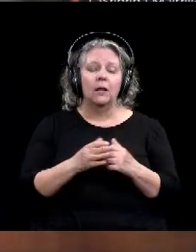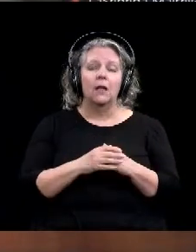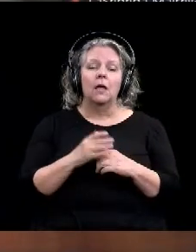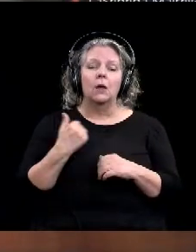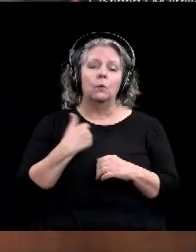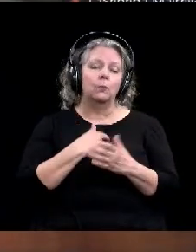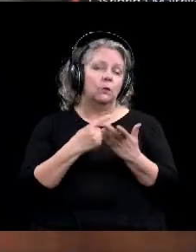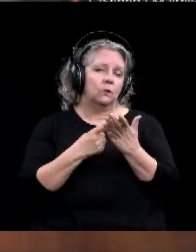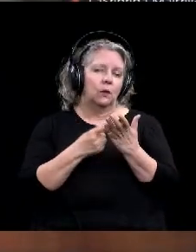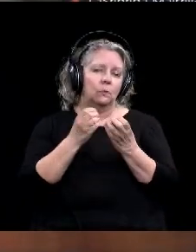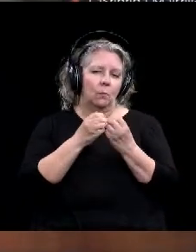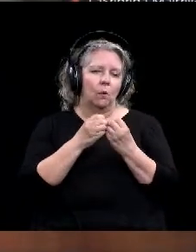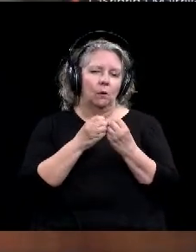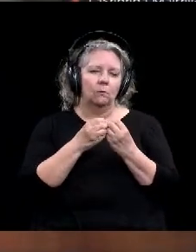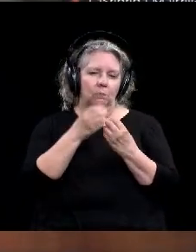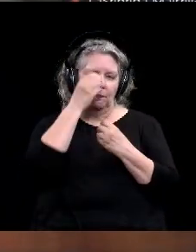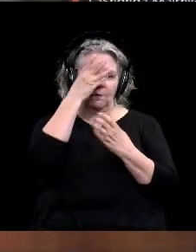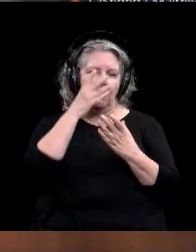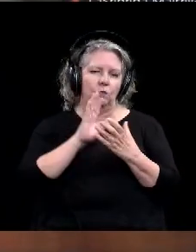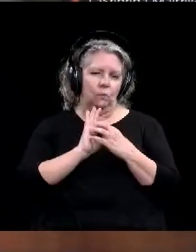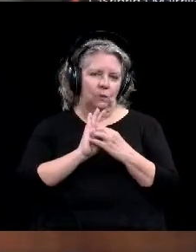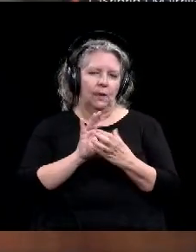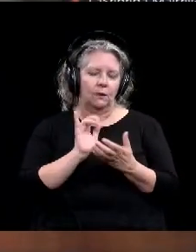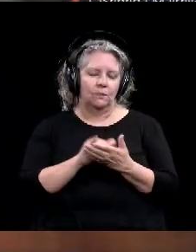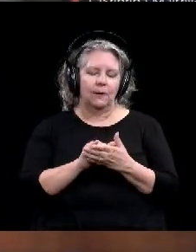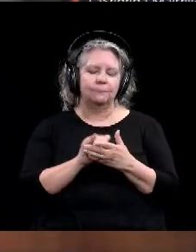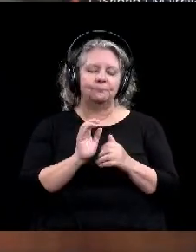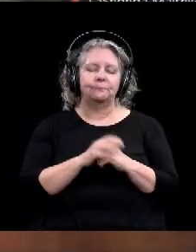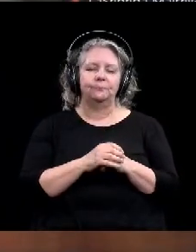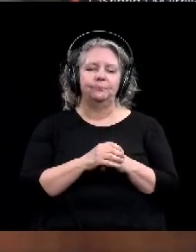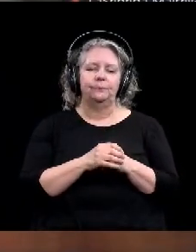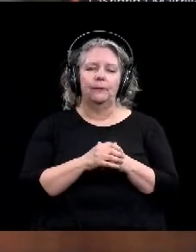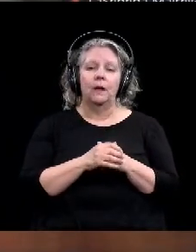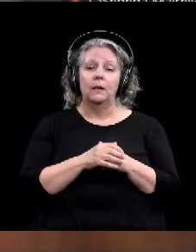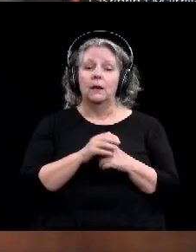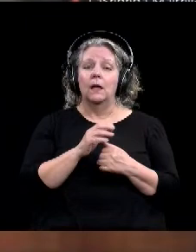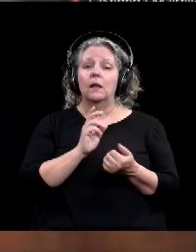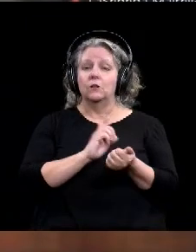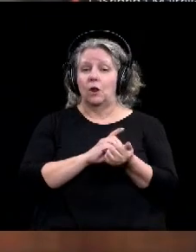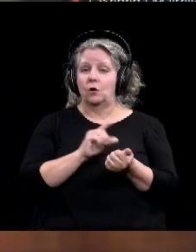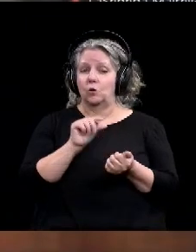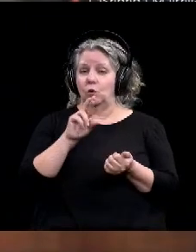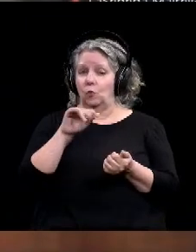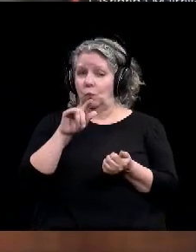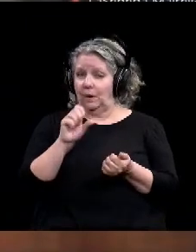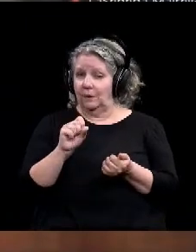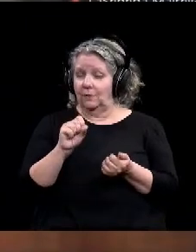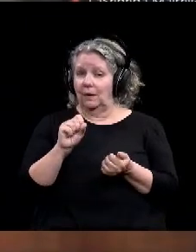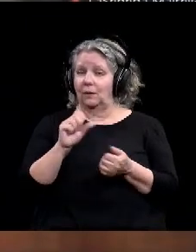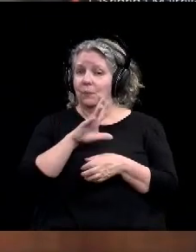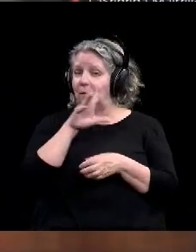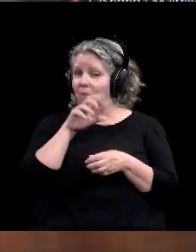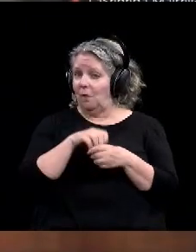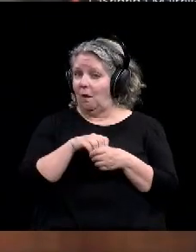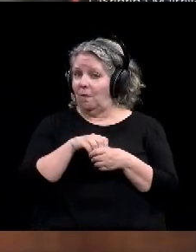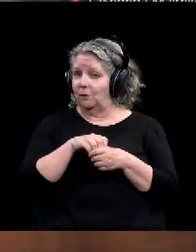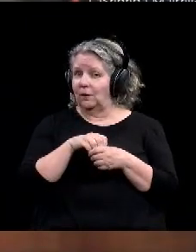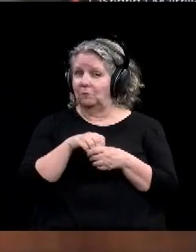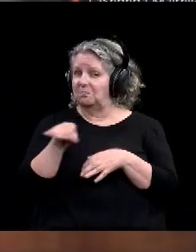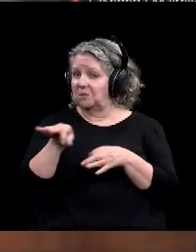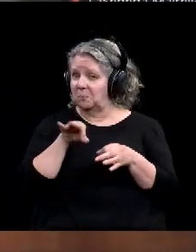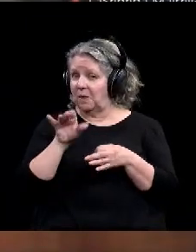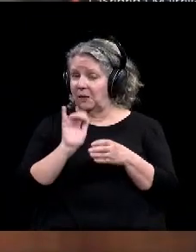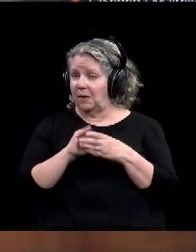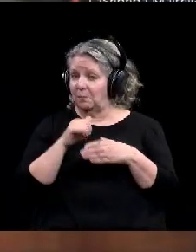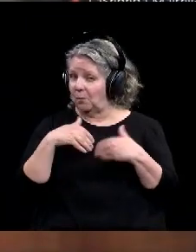como el doctor grises de la voz de este proceso que quiero decir y hablar hablando